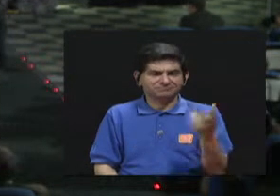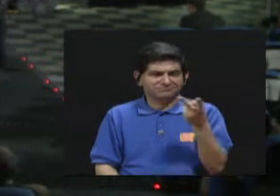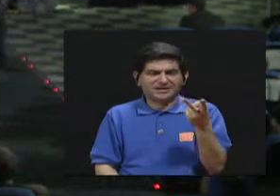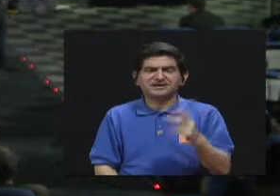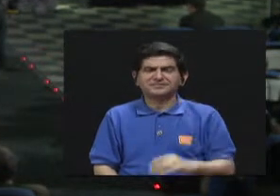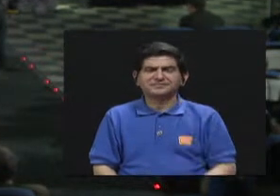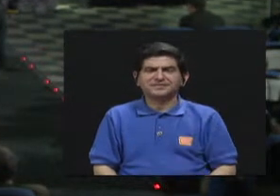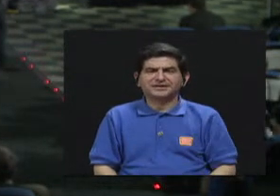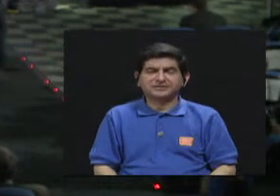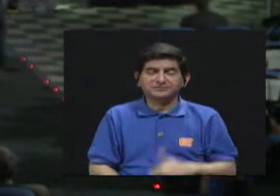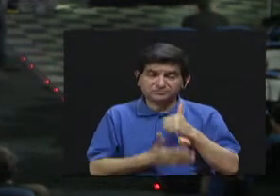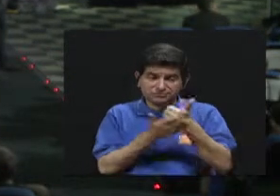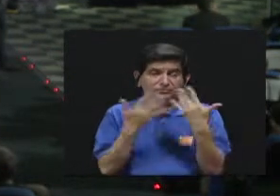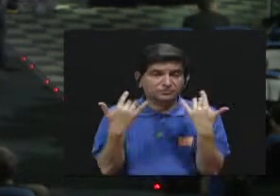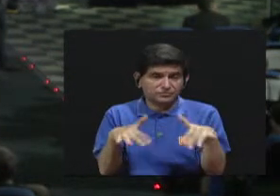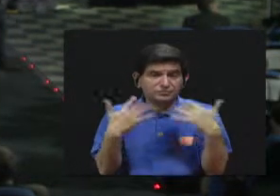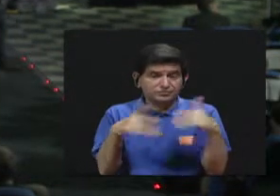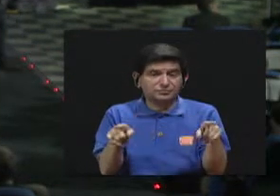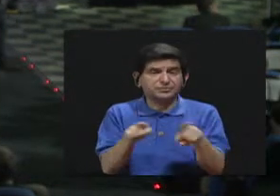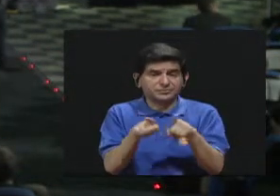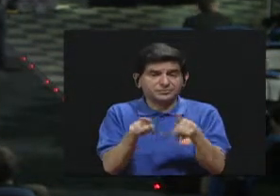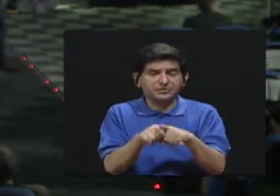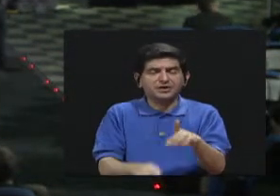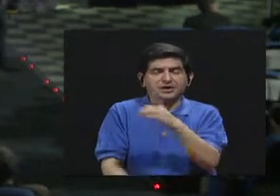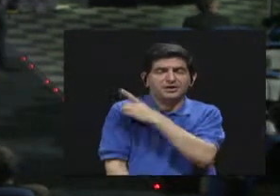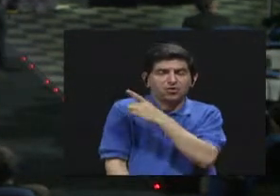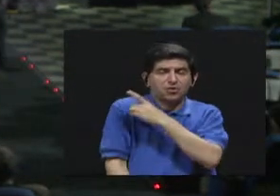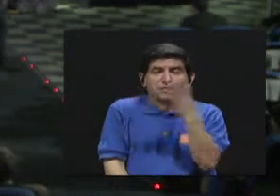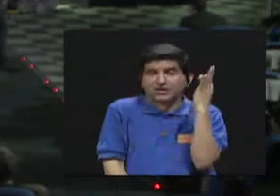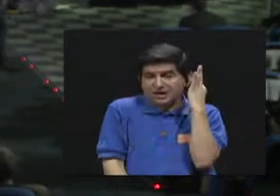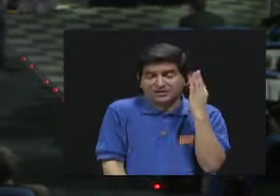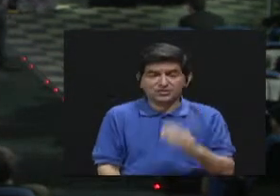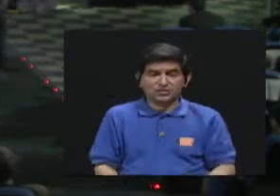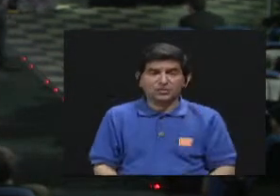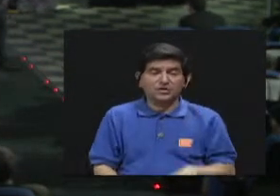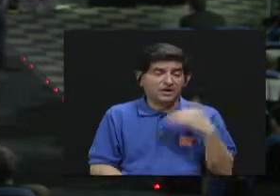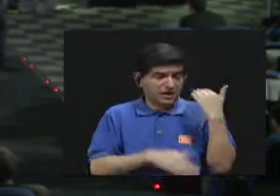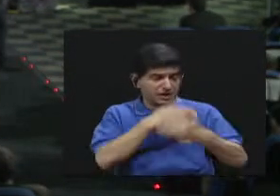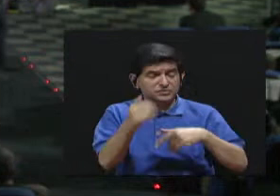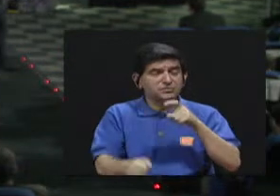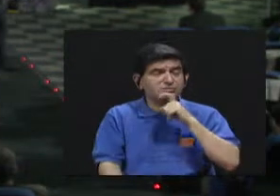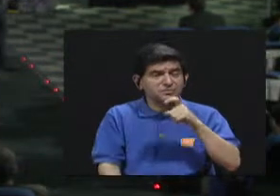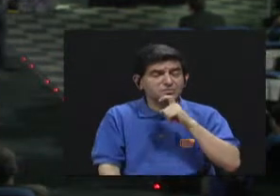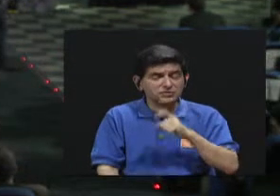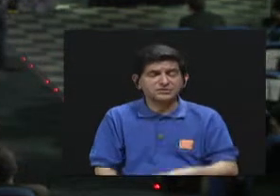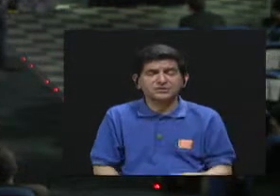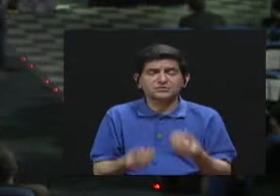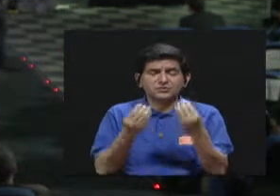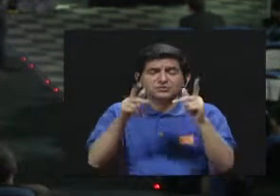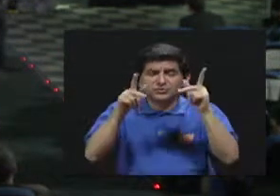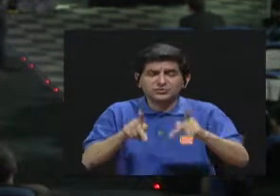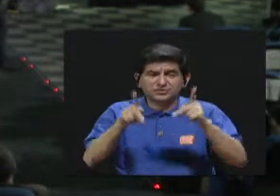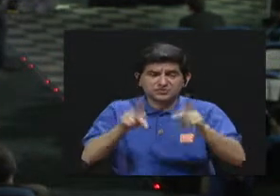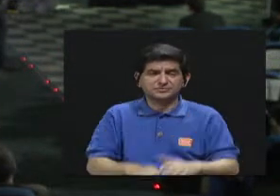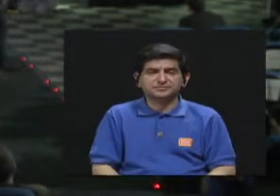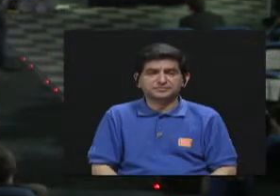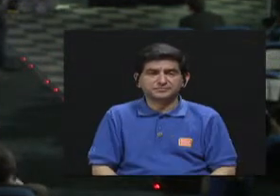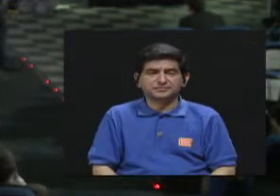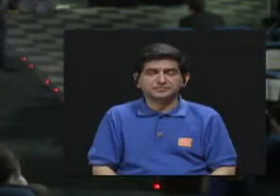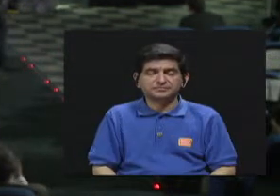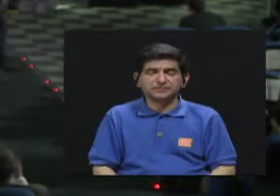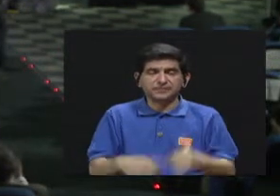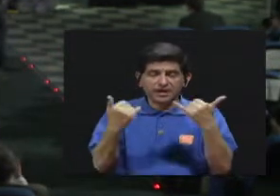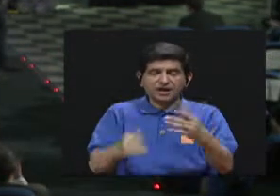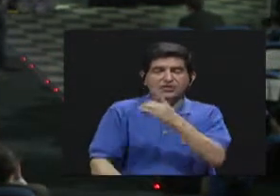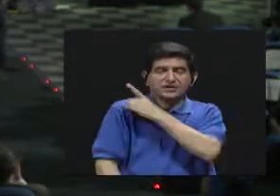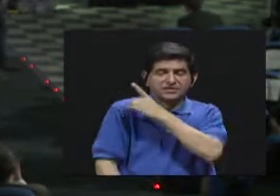ayuda muchísimo también como directoras, porque es un proceso muy difícil con mucha gente, ¿verdad? Hay que tener carácter. Del Centro de Cine, Don